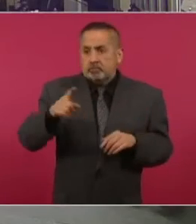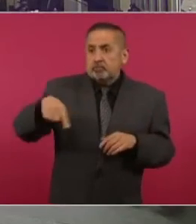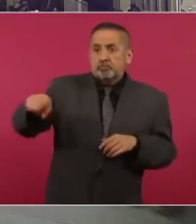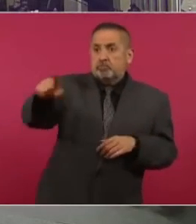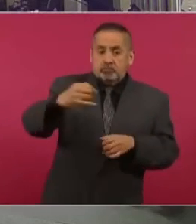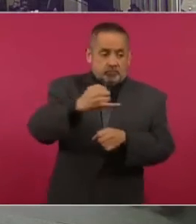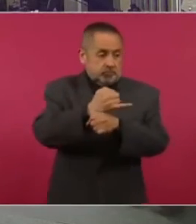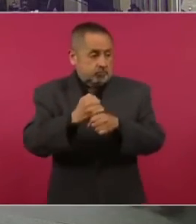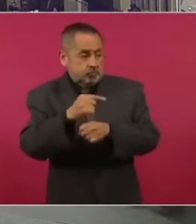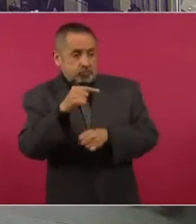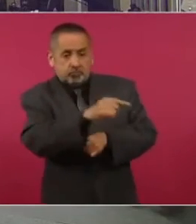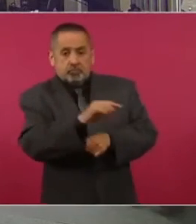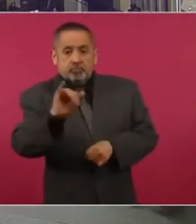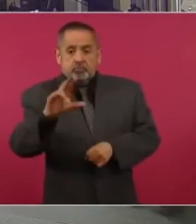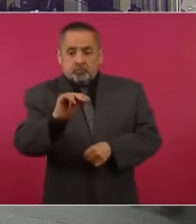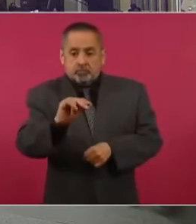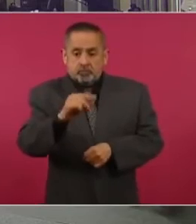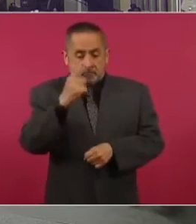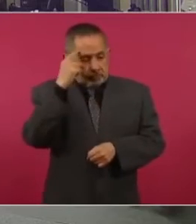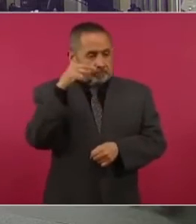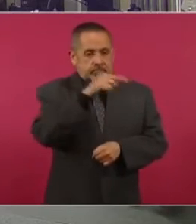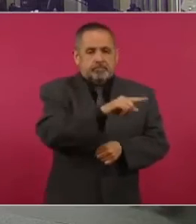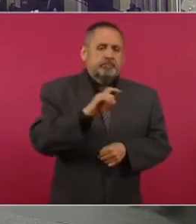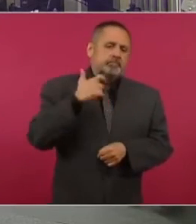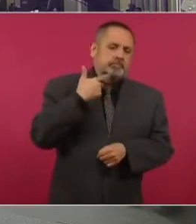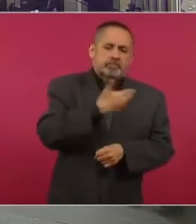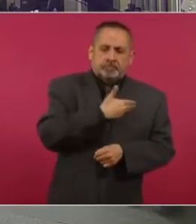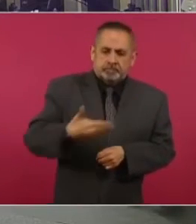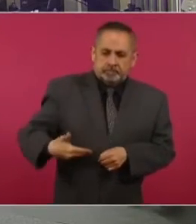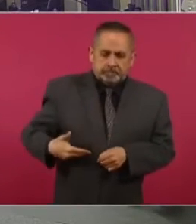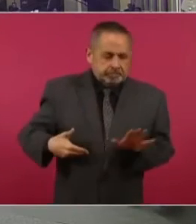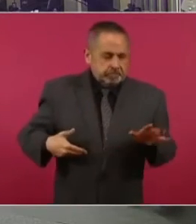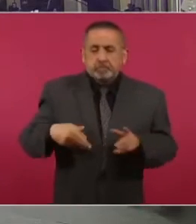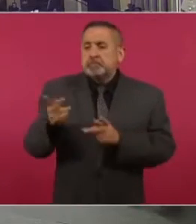no a él y a otros expresidentes,